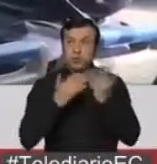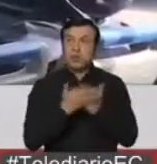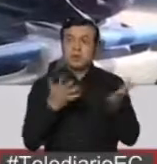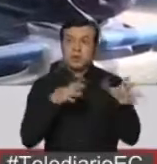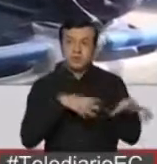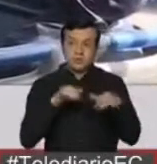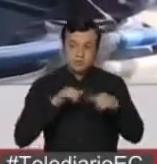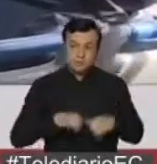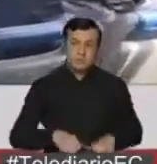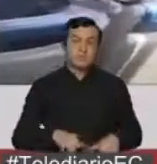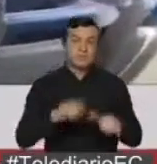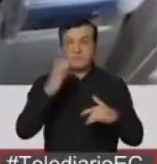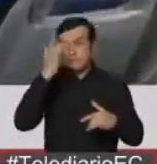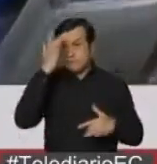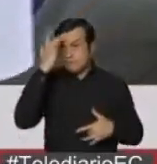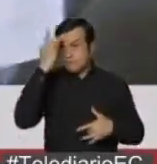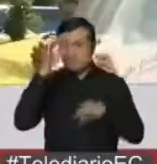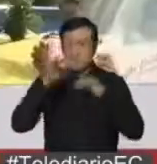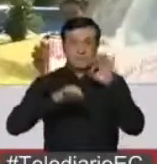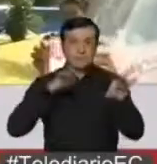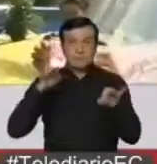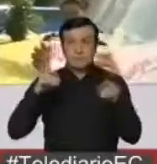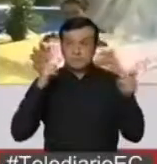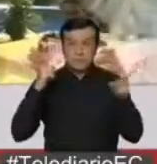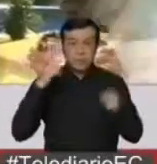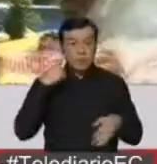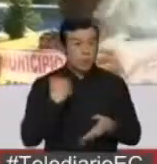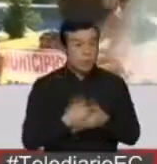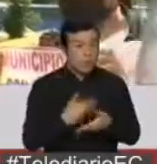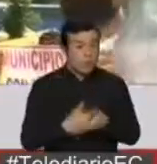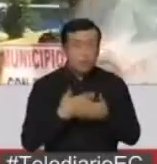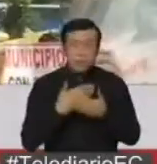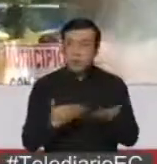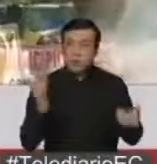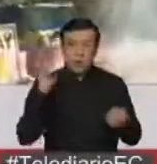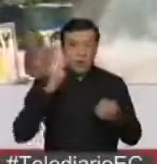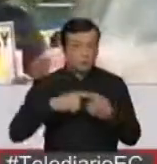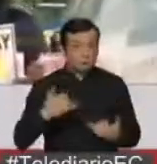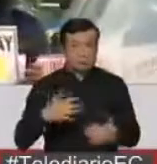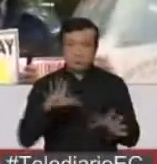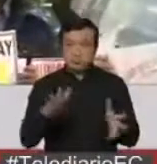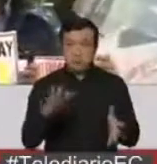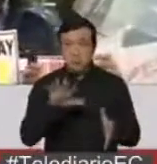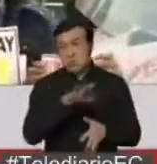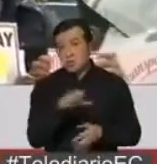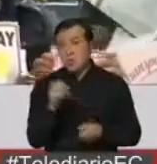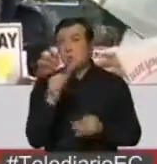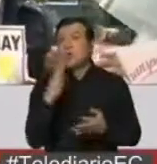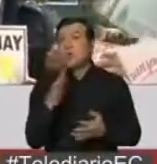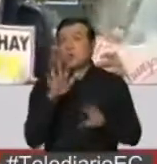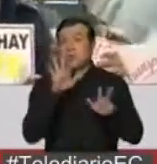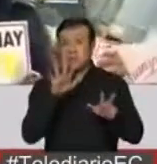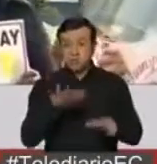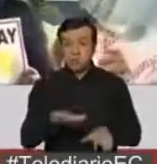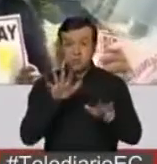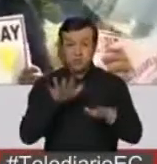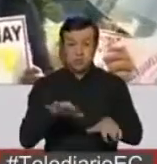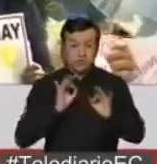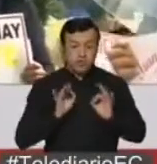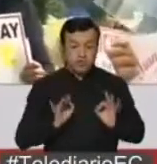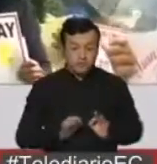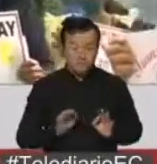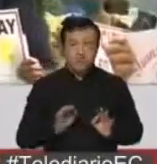acciones para prevenir el contagio de COVID-19. Pruebas de COVID, cosa que no lo ha hecho. Somos aproximadamente 8.000 conductores